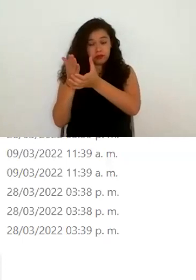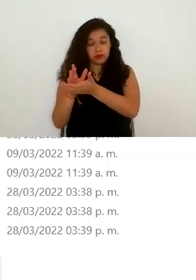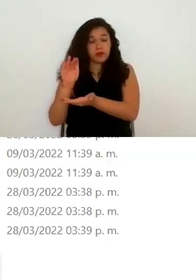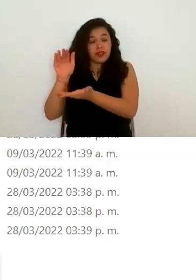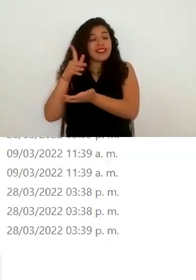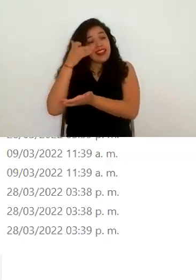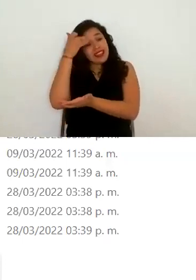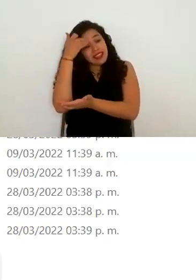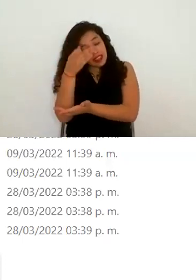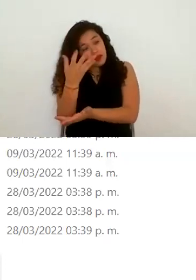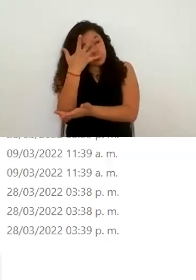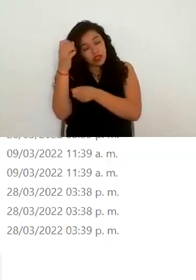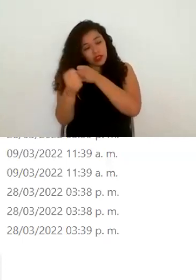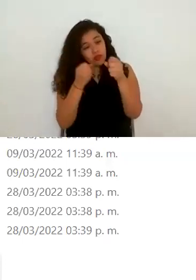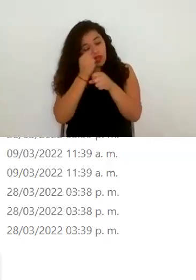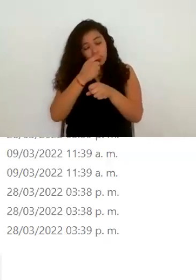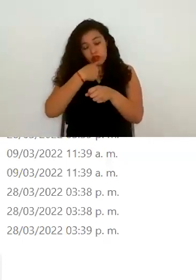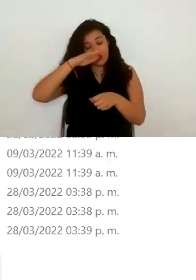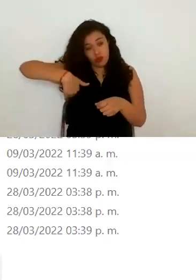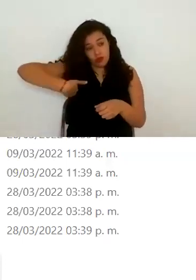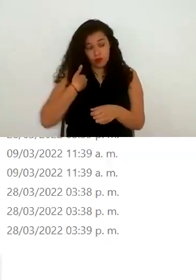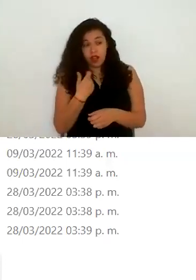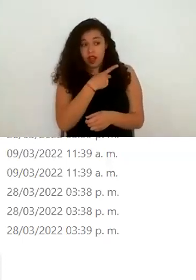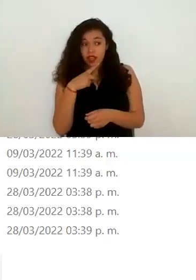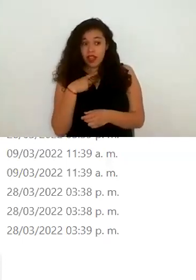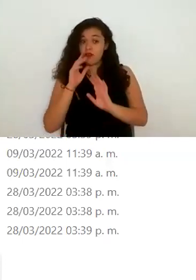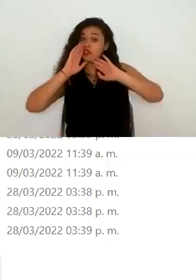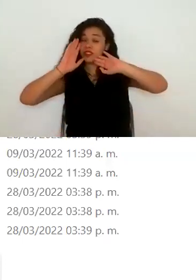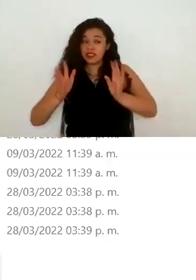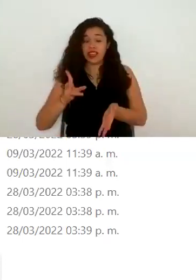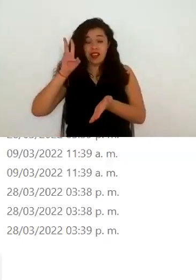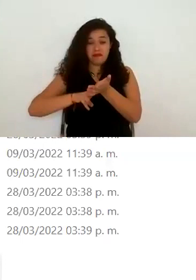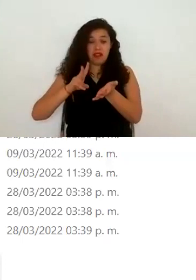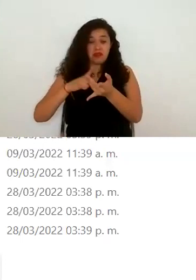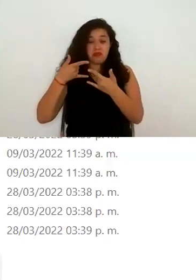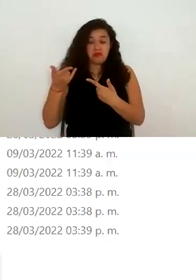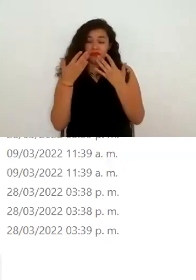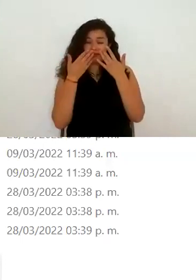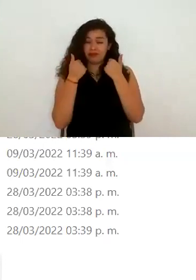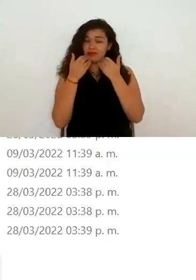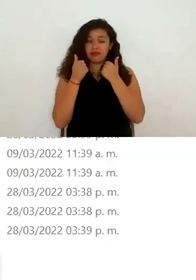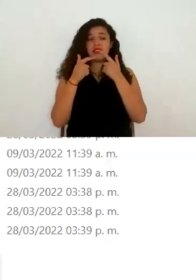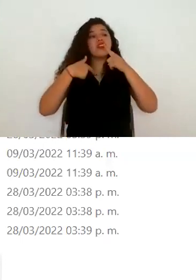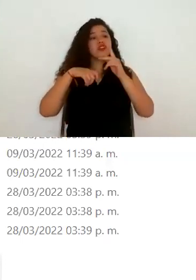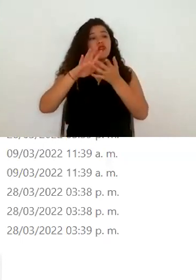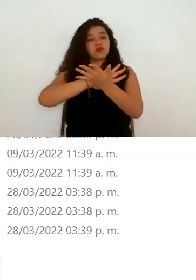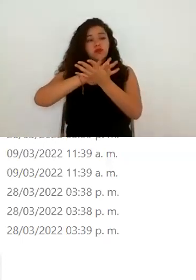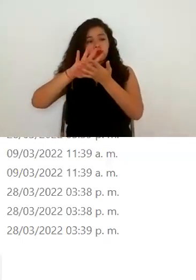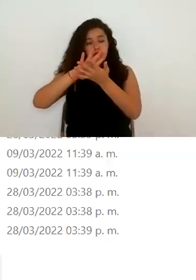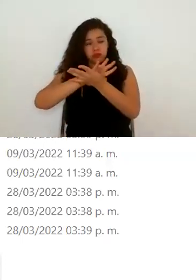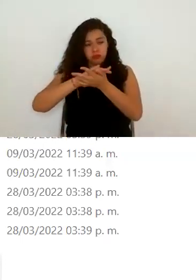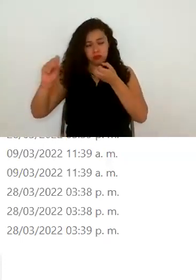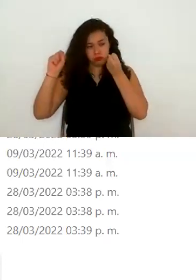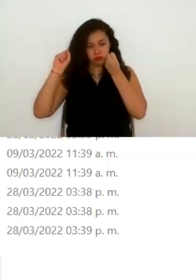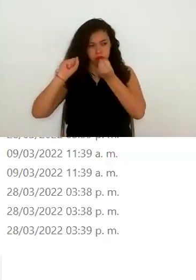cumplió sus 5 años de conservación, ya no tiene un valor histórico y por ende se destruyeron. ¿Quién